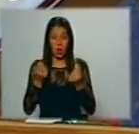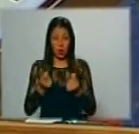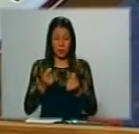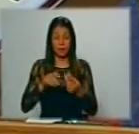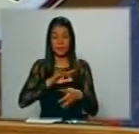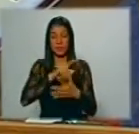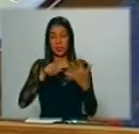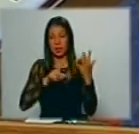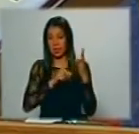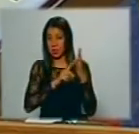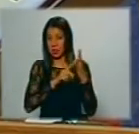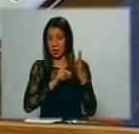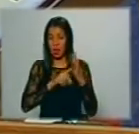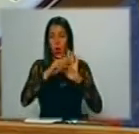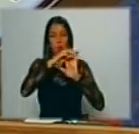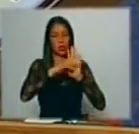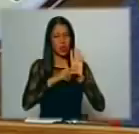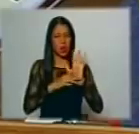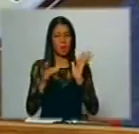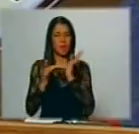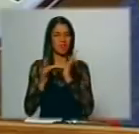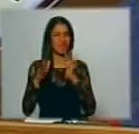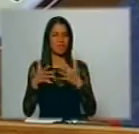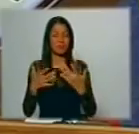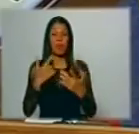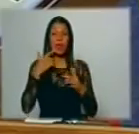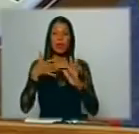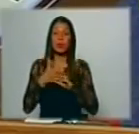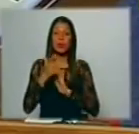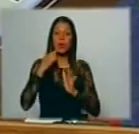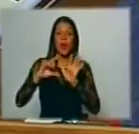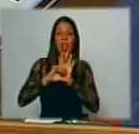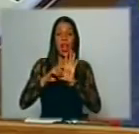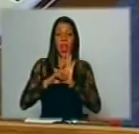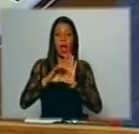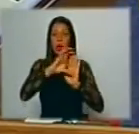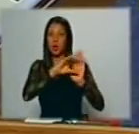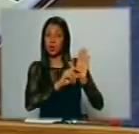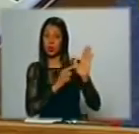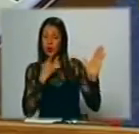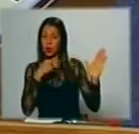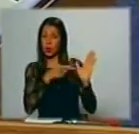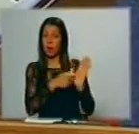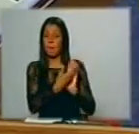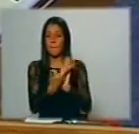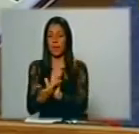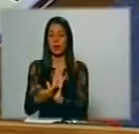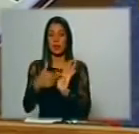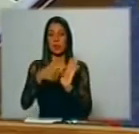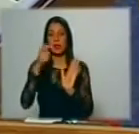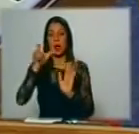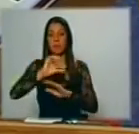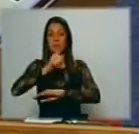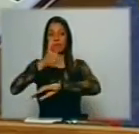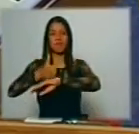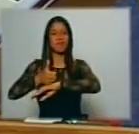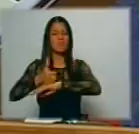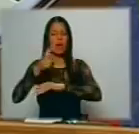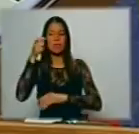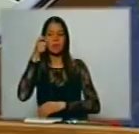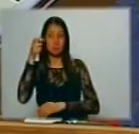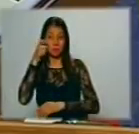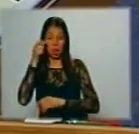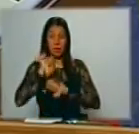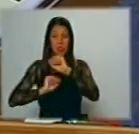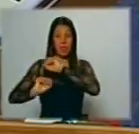5. Dictar las normas técnicas en las materias propias de esta ley constitucional presentadas a su consideración por la Superintendencia Nacional para